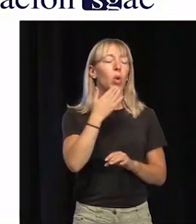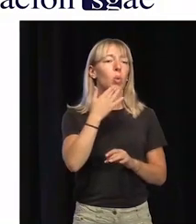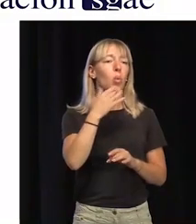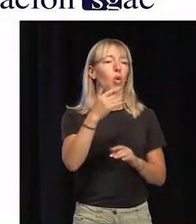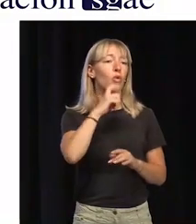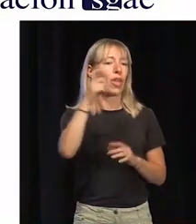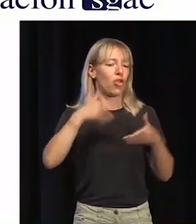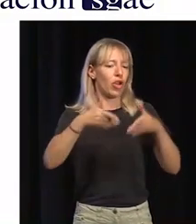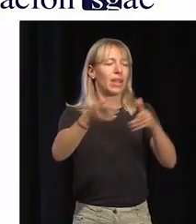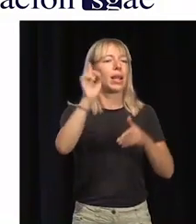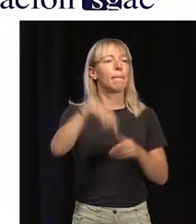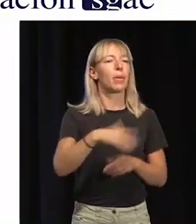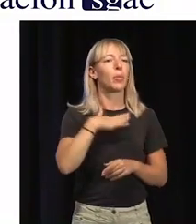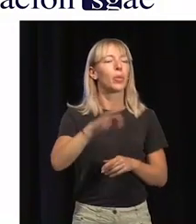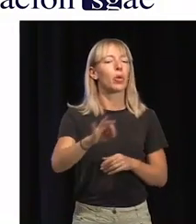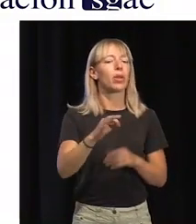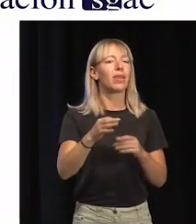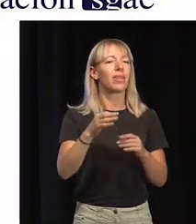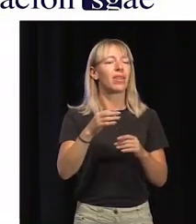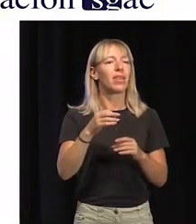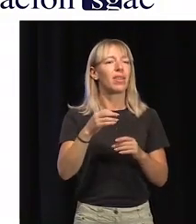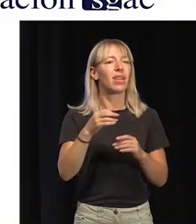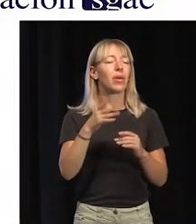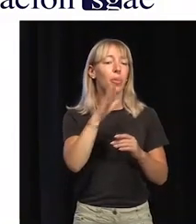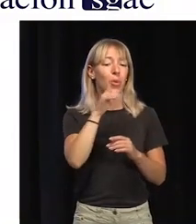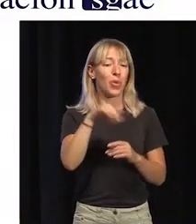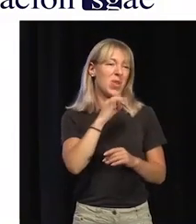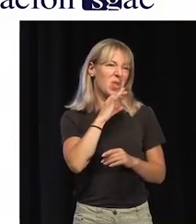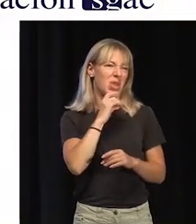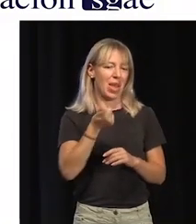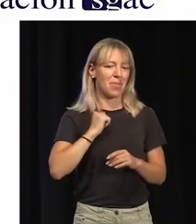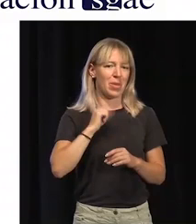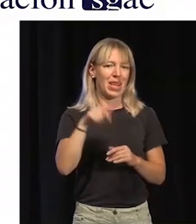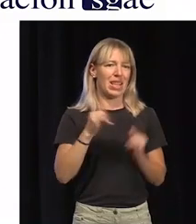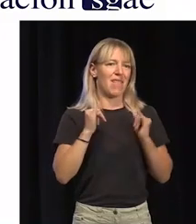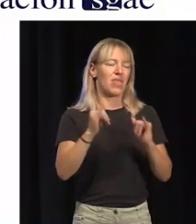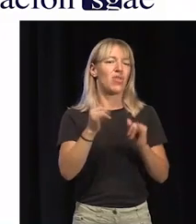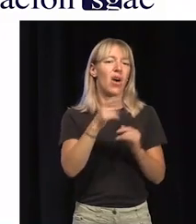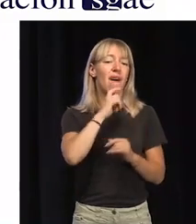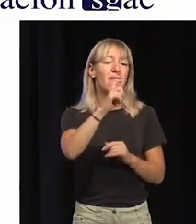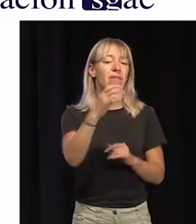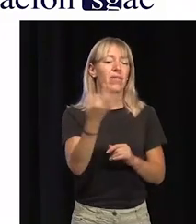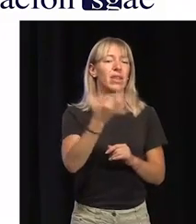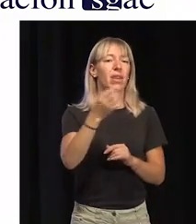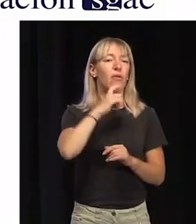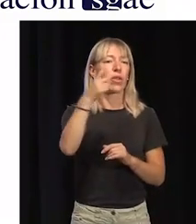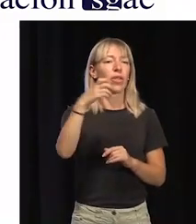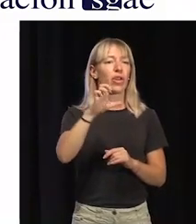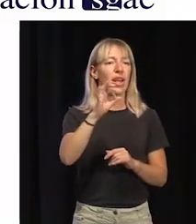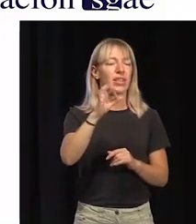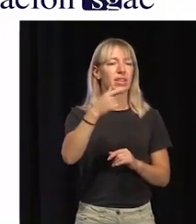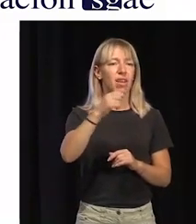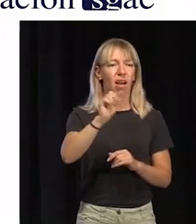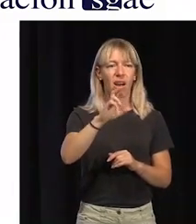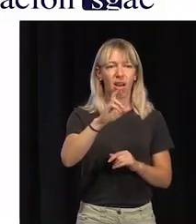Canal, pero además también estamos muy contentas hoy de poder aprovechar este evento para anunciar que la Fundación SGAE se une